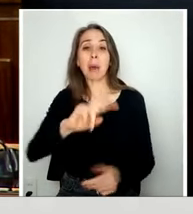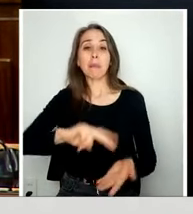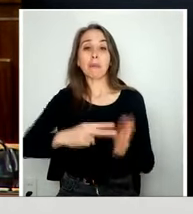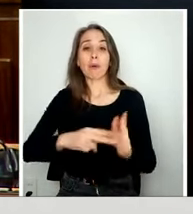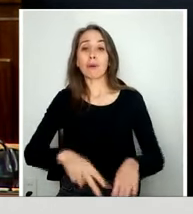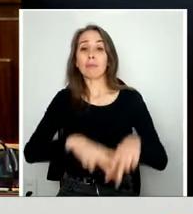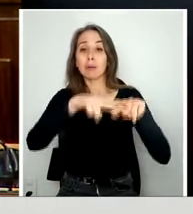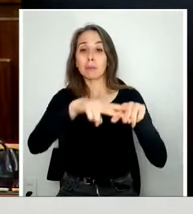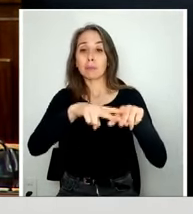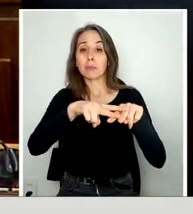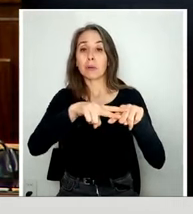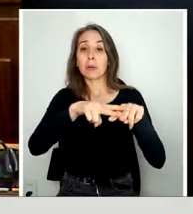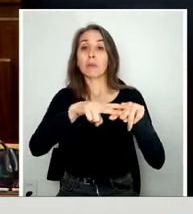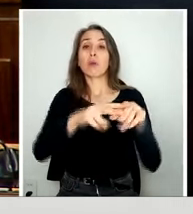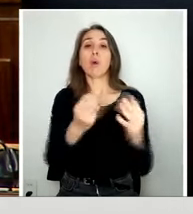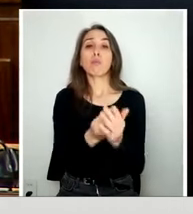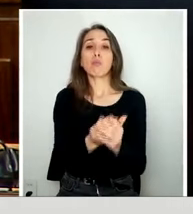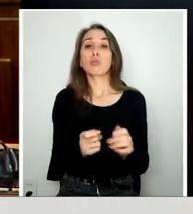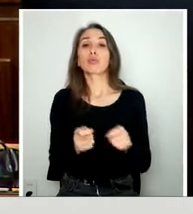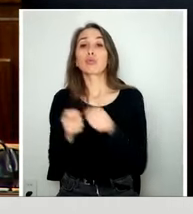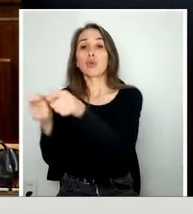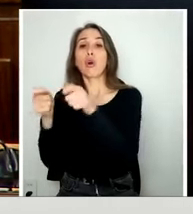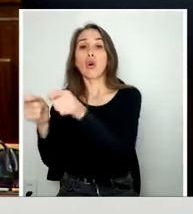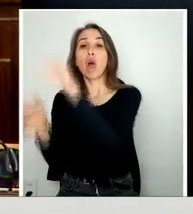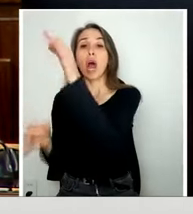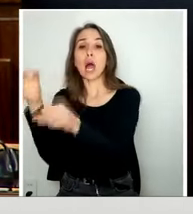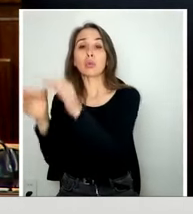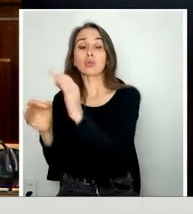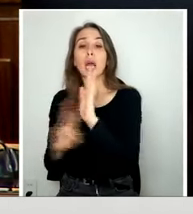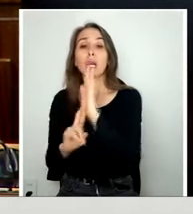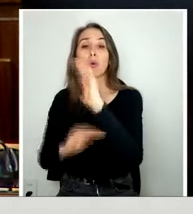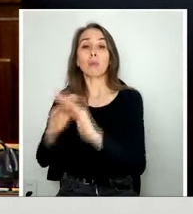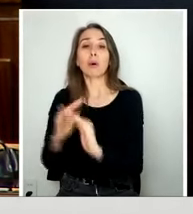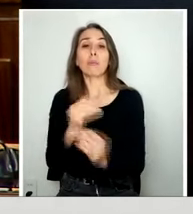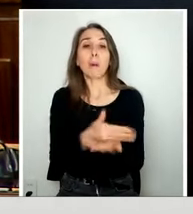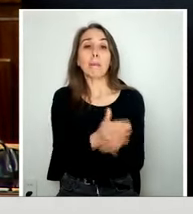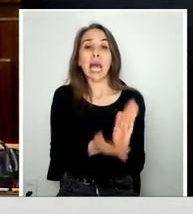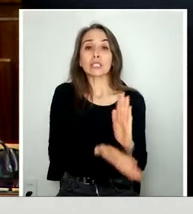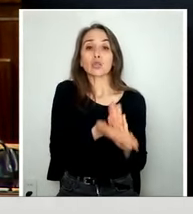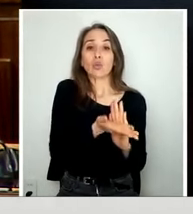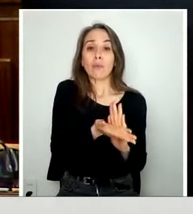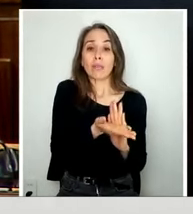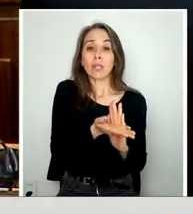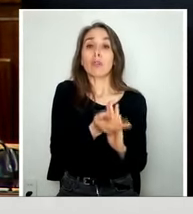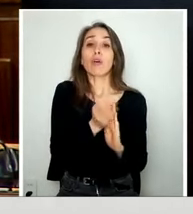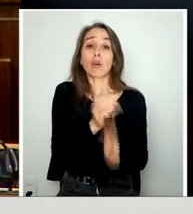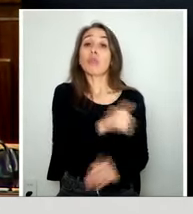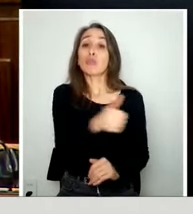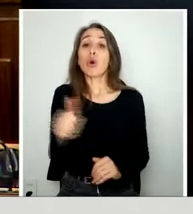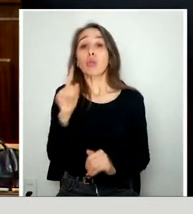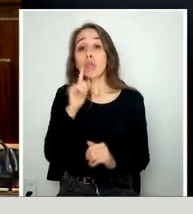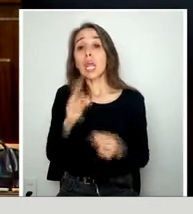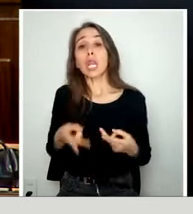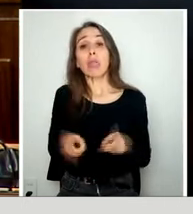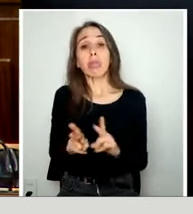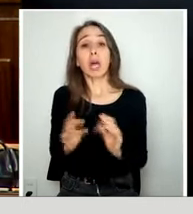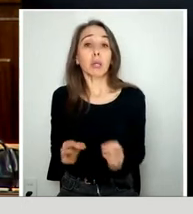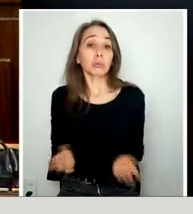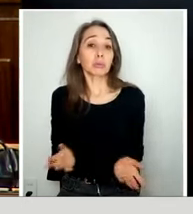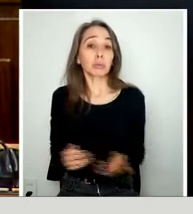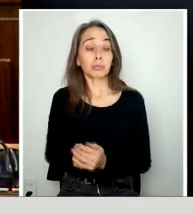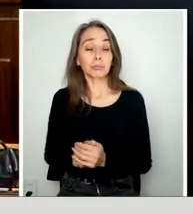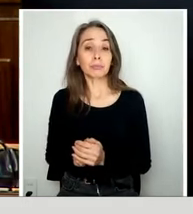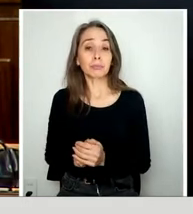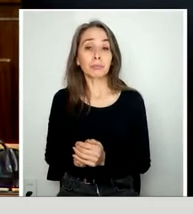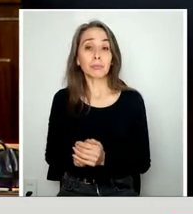de la sistemática presentación de recursos de protección por el alza de los planes es un derecho de todos con todo Me parece que